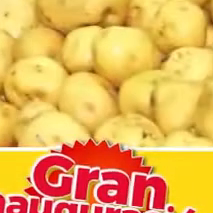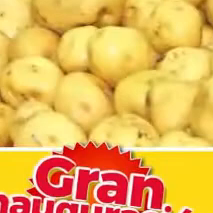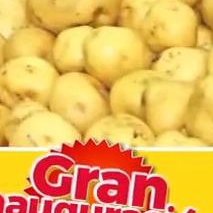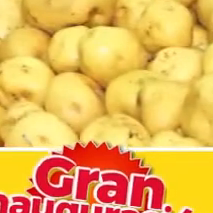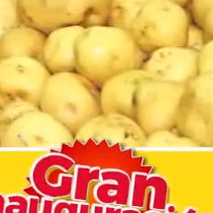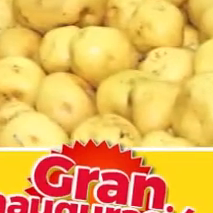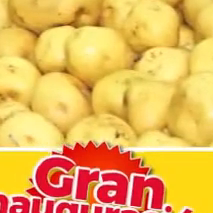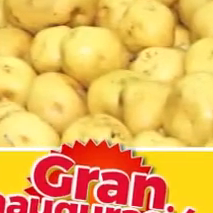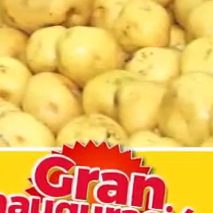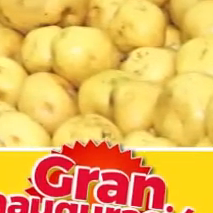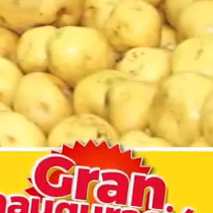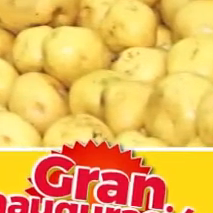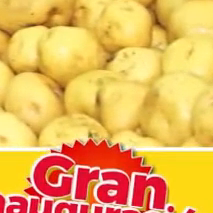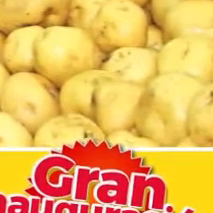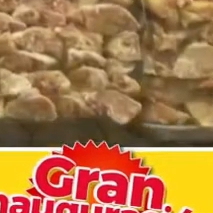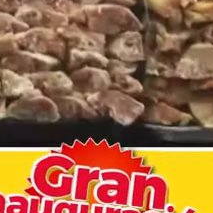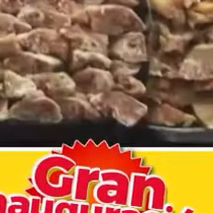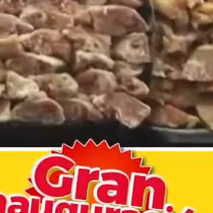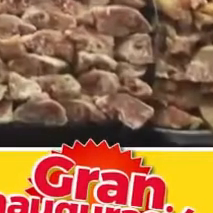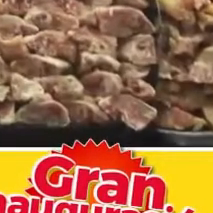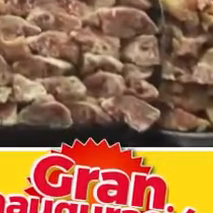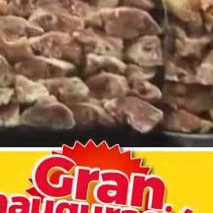al restaurante Los Pajaritos.